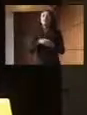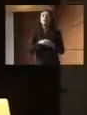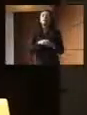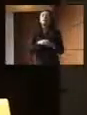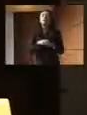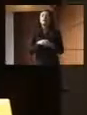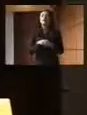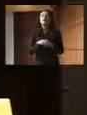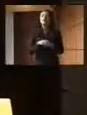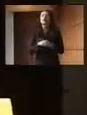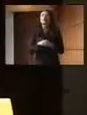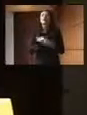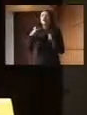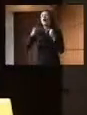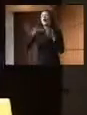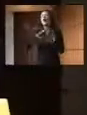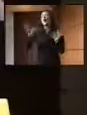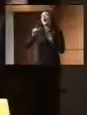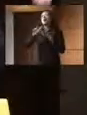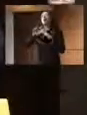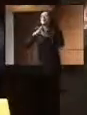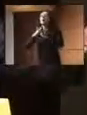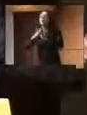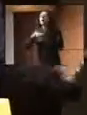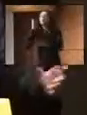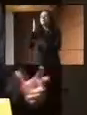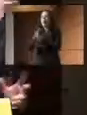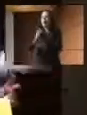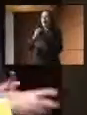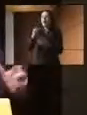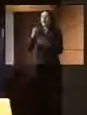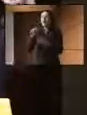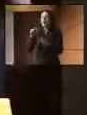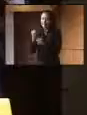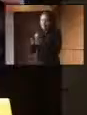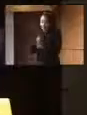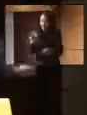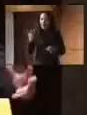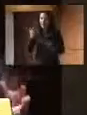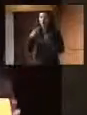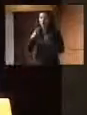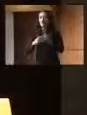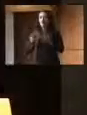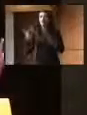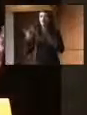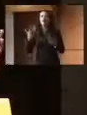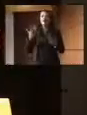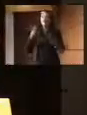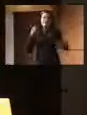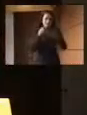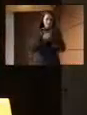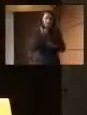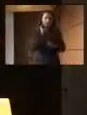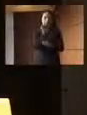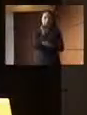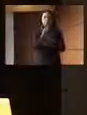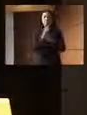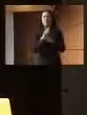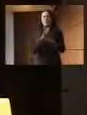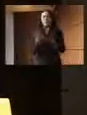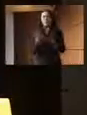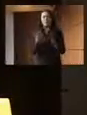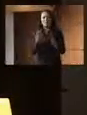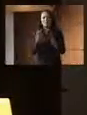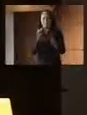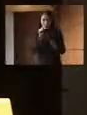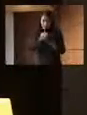hacer prevención de accidentes de trabajo, de maternidad saludable, accidentes de coche? No. Pero